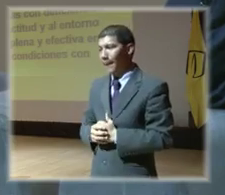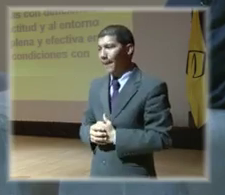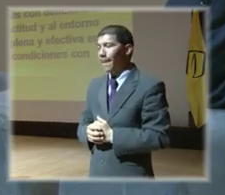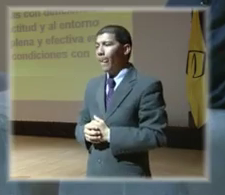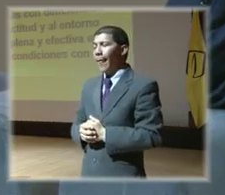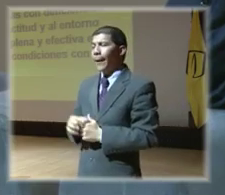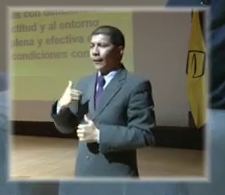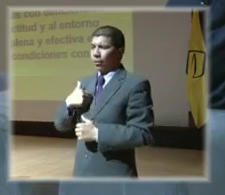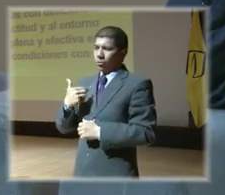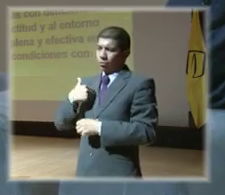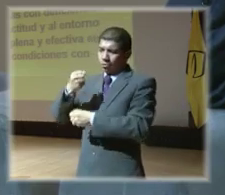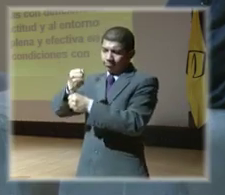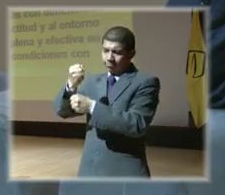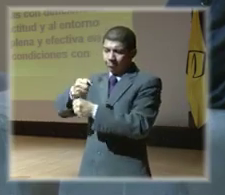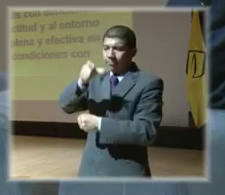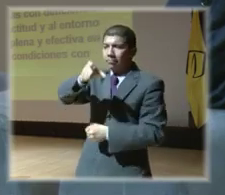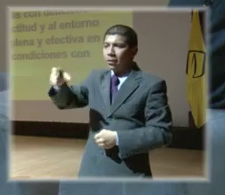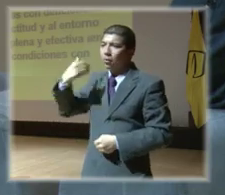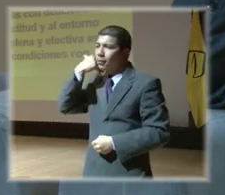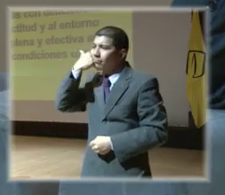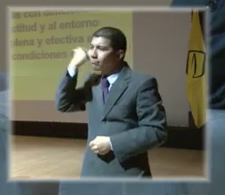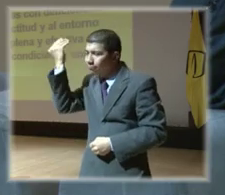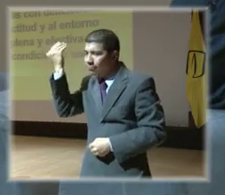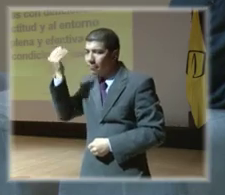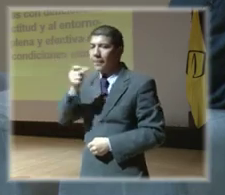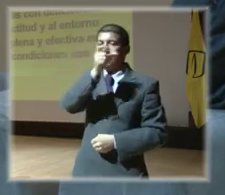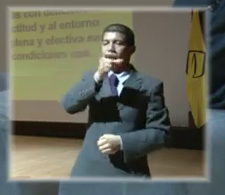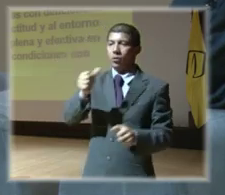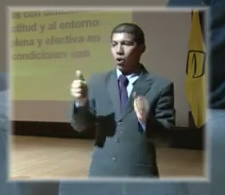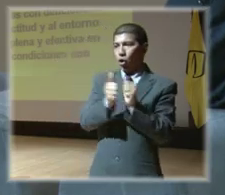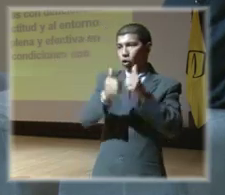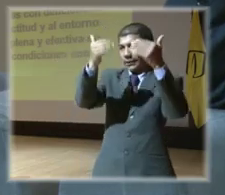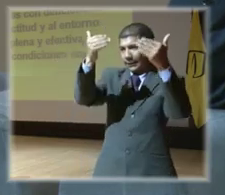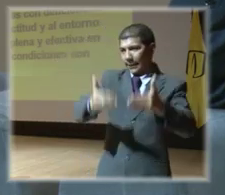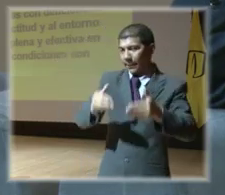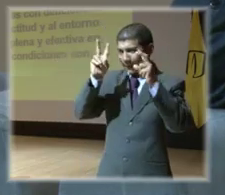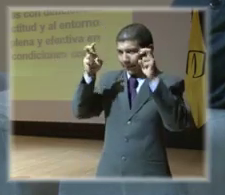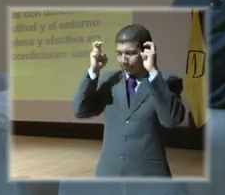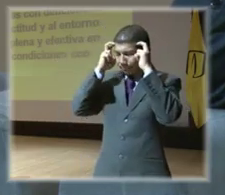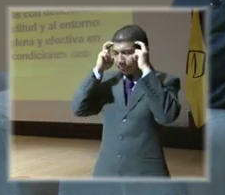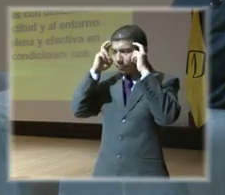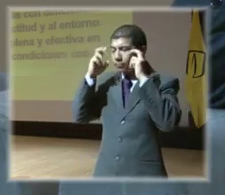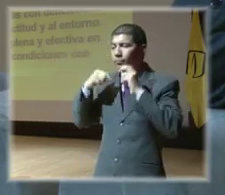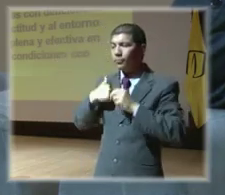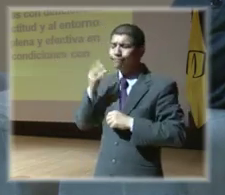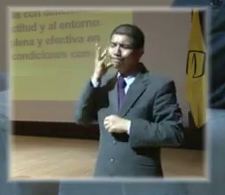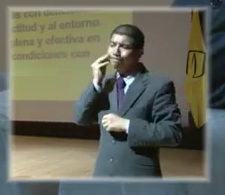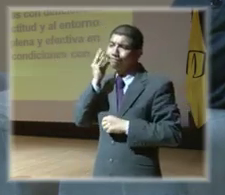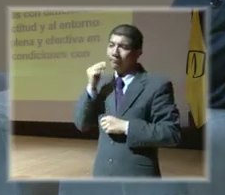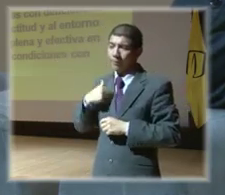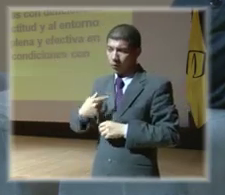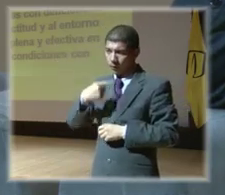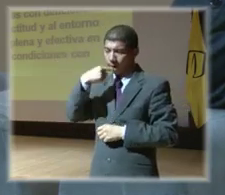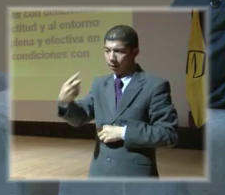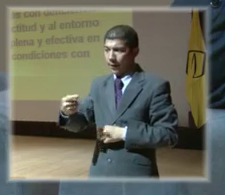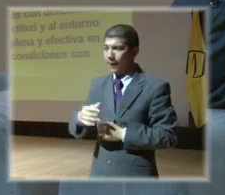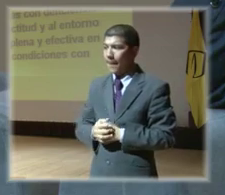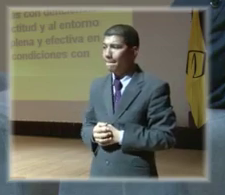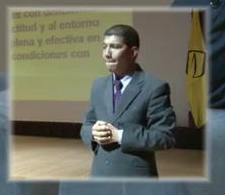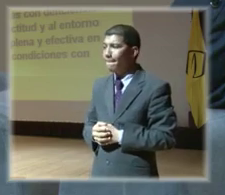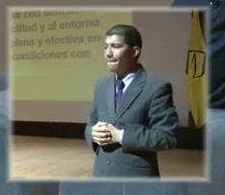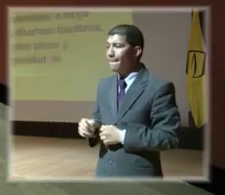he trabajado con adultos con discapacidad y con discapacidad intelectual, puedo decir que a ser adulto